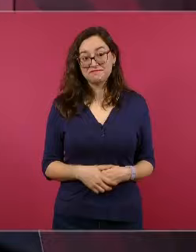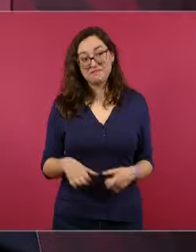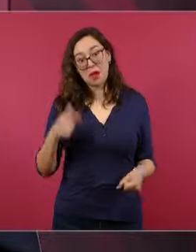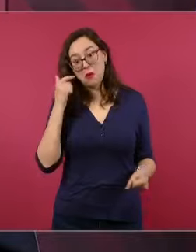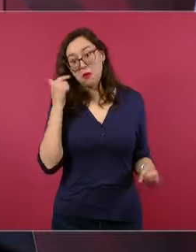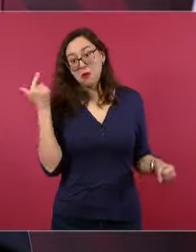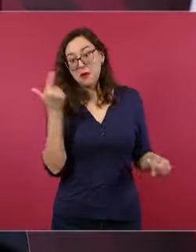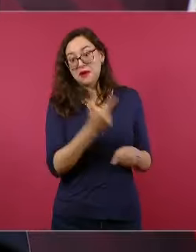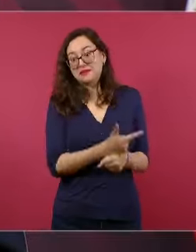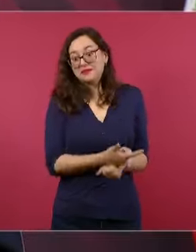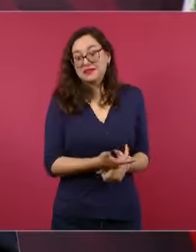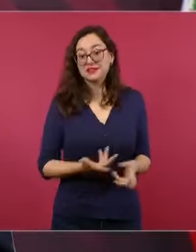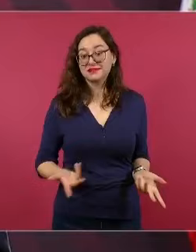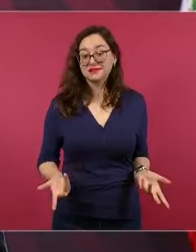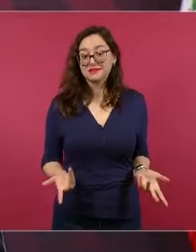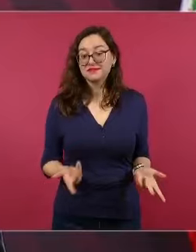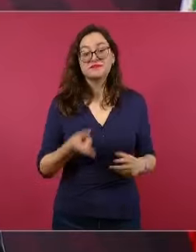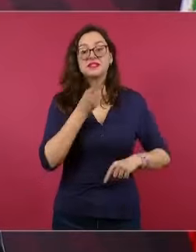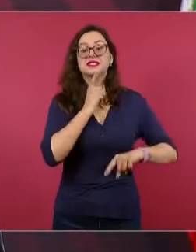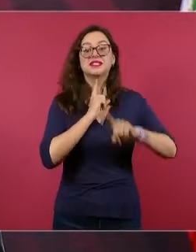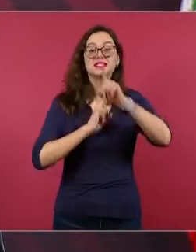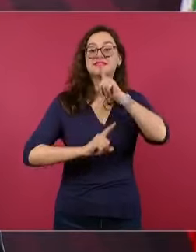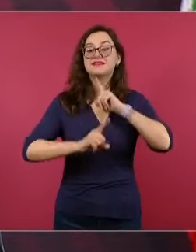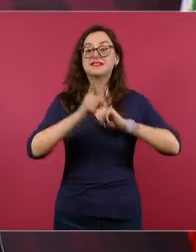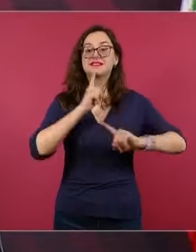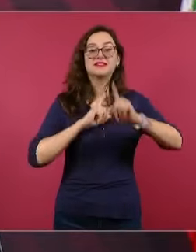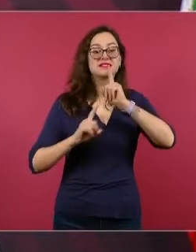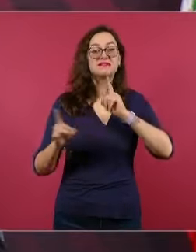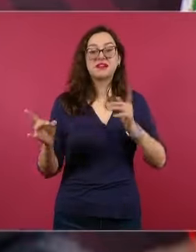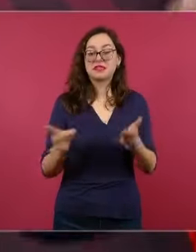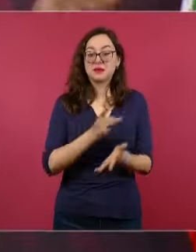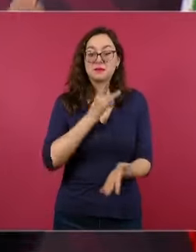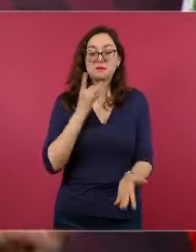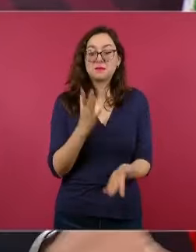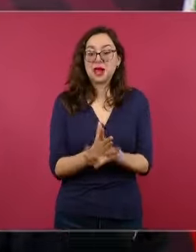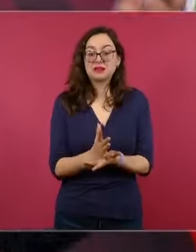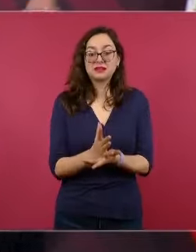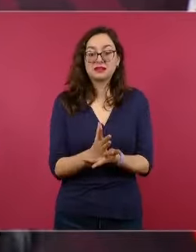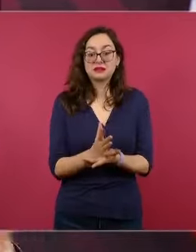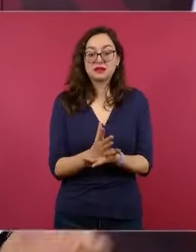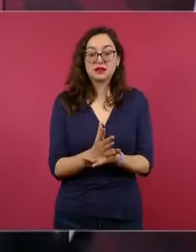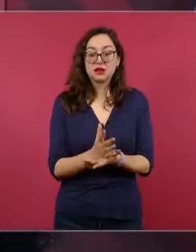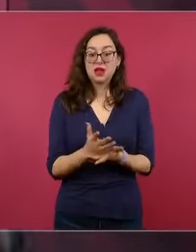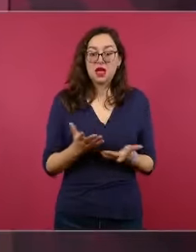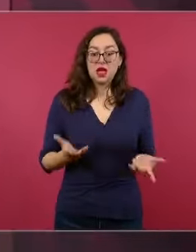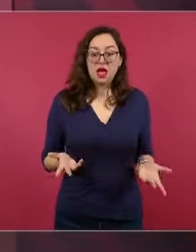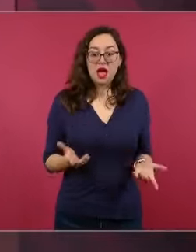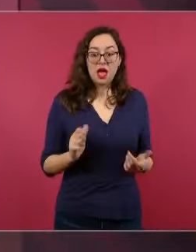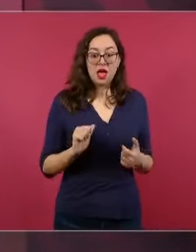calumnian vilmente pero no tiene ningún